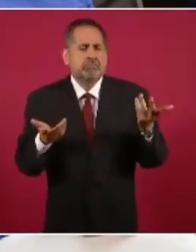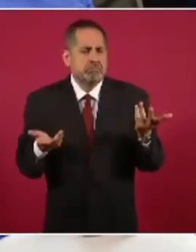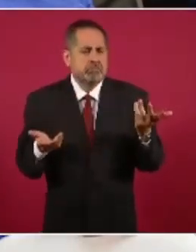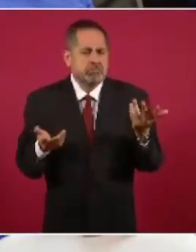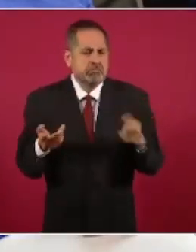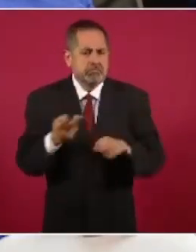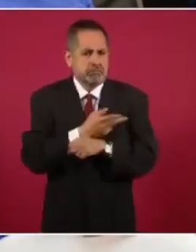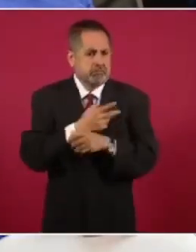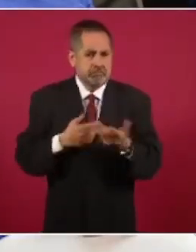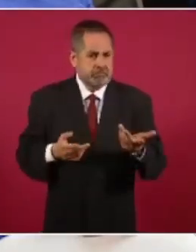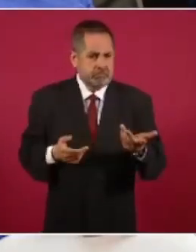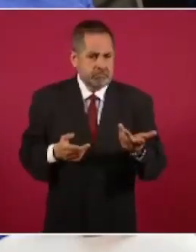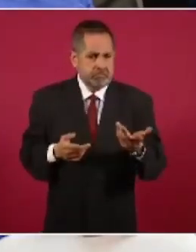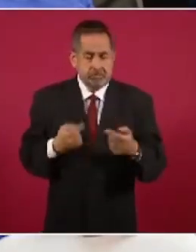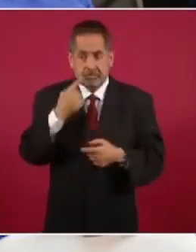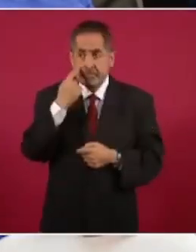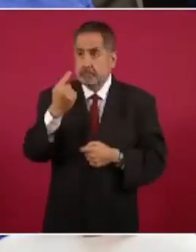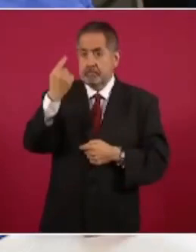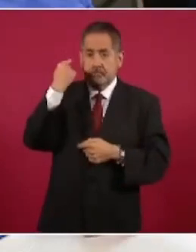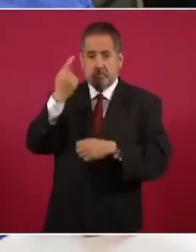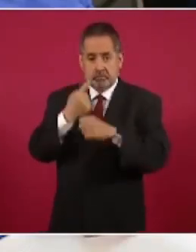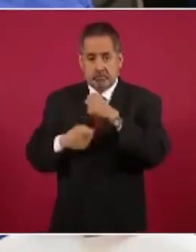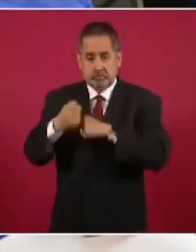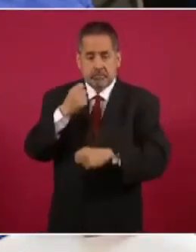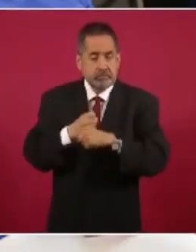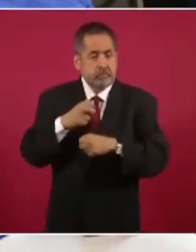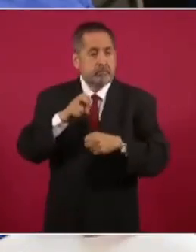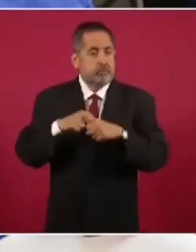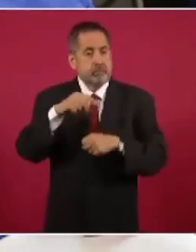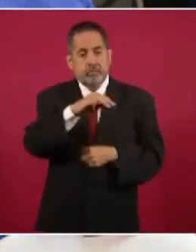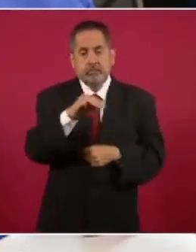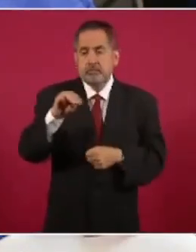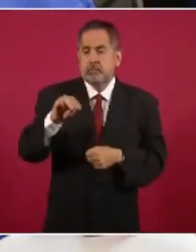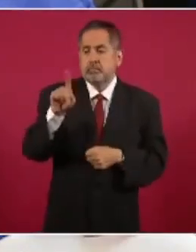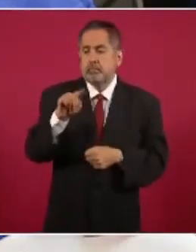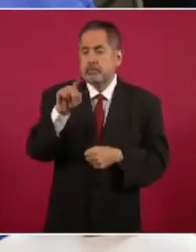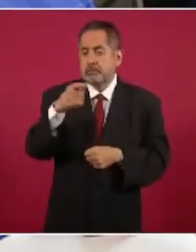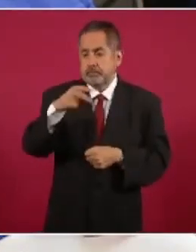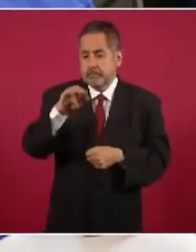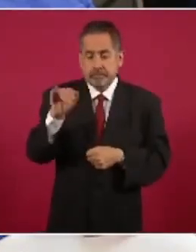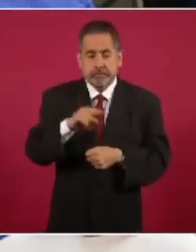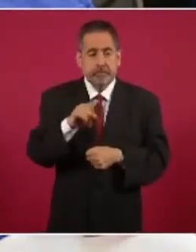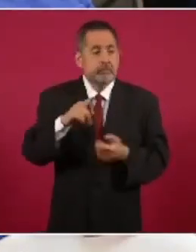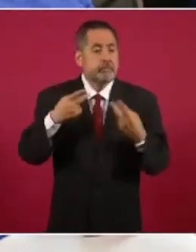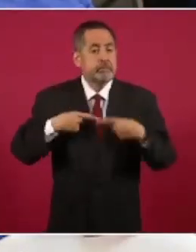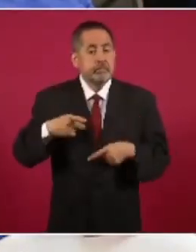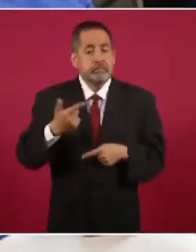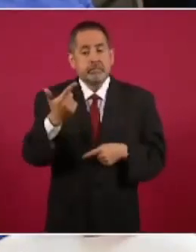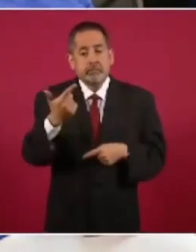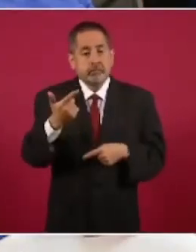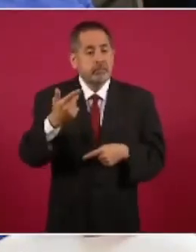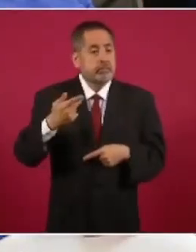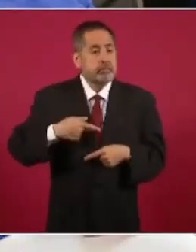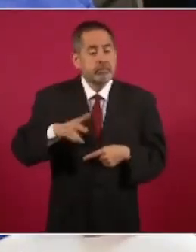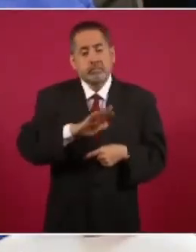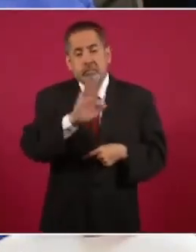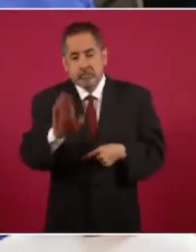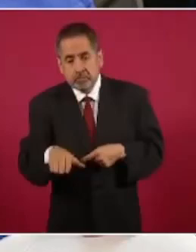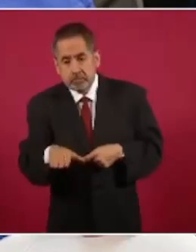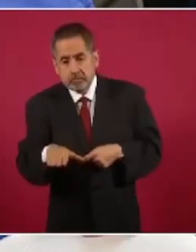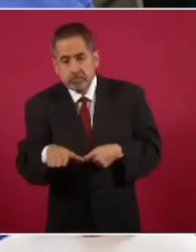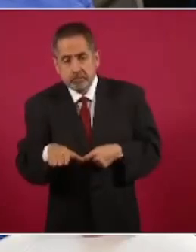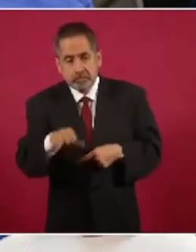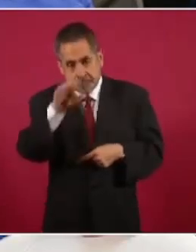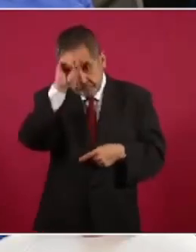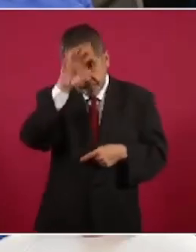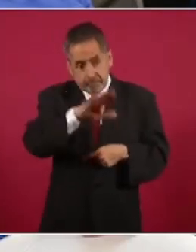un evento en el año pasado en una mina en Musquis, donde mueren 7 mineros y no fueron indemnizadas las familias.